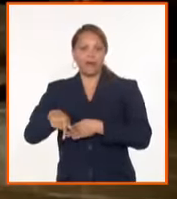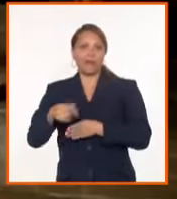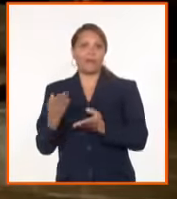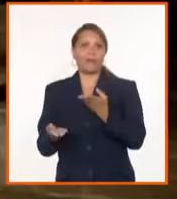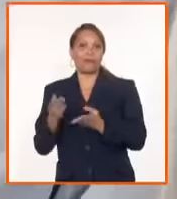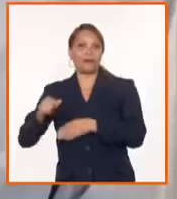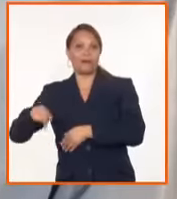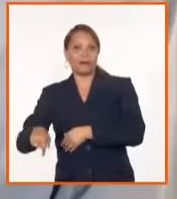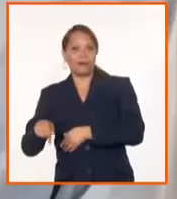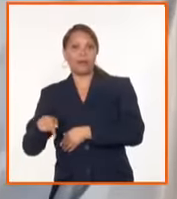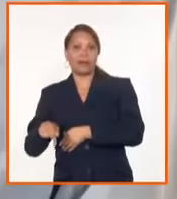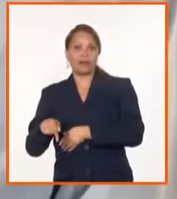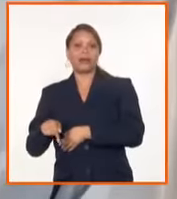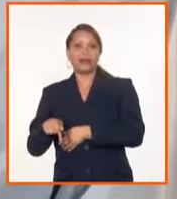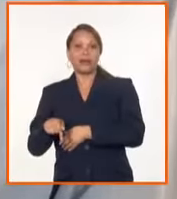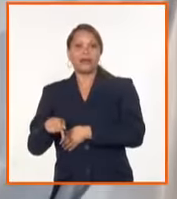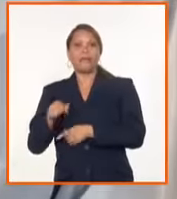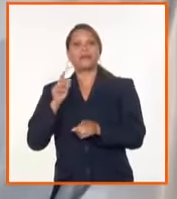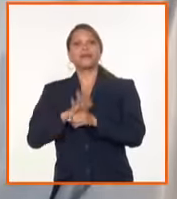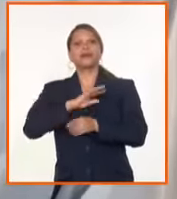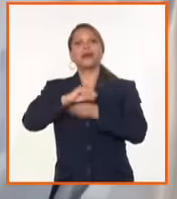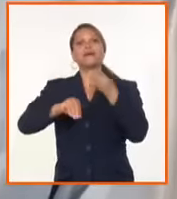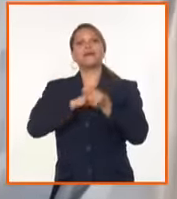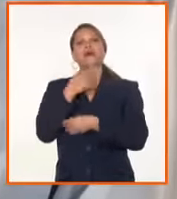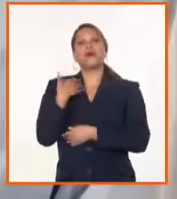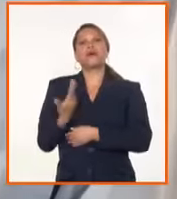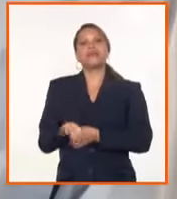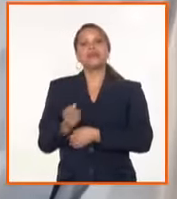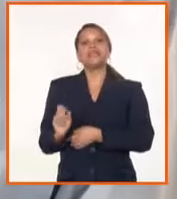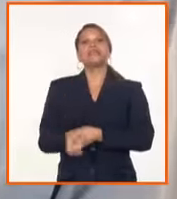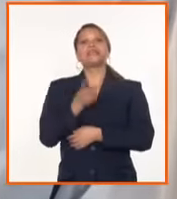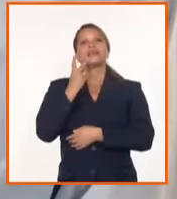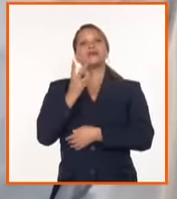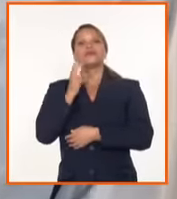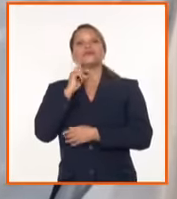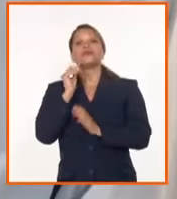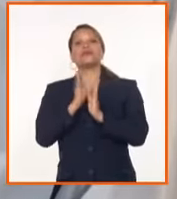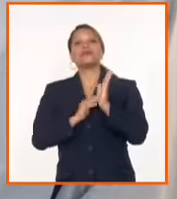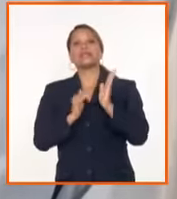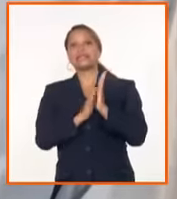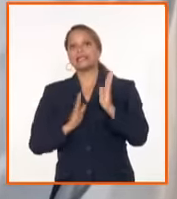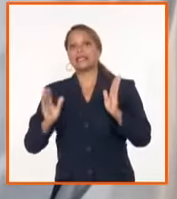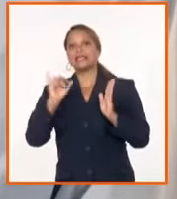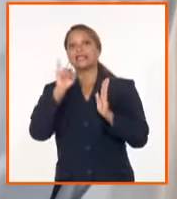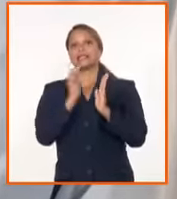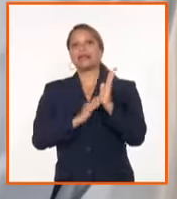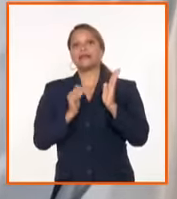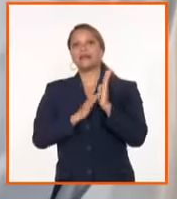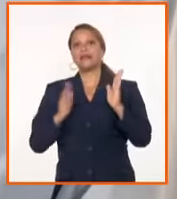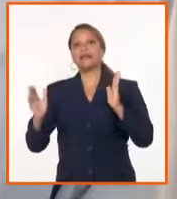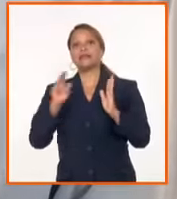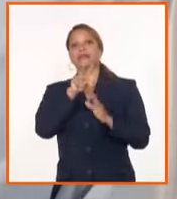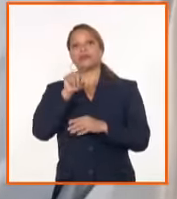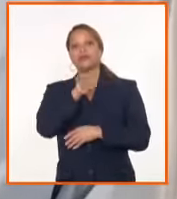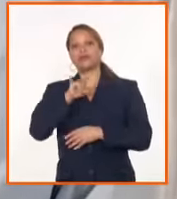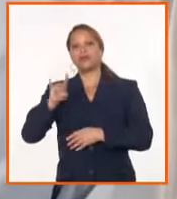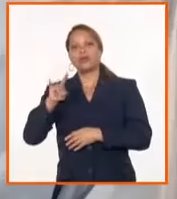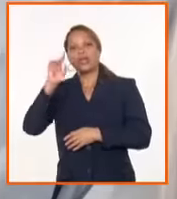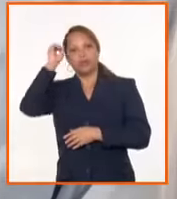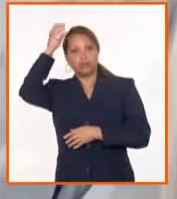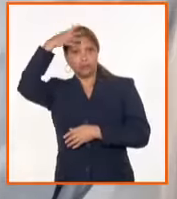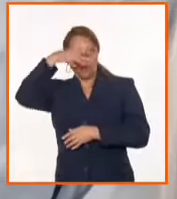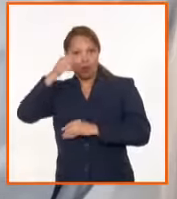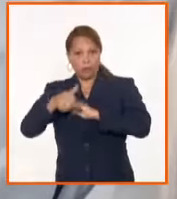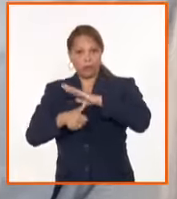ahora. Todo esto empezó a cambiar en el segundo semestre del 2019, donde Trump, con 243 medidas,